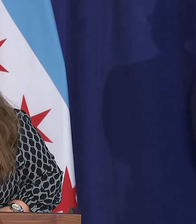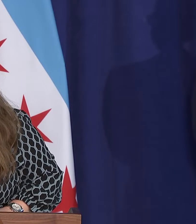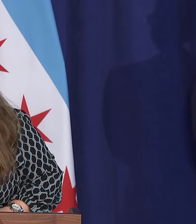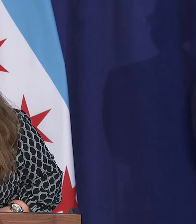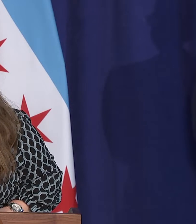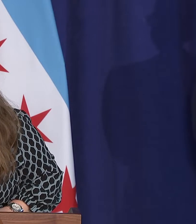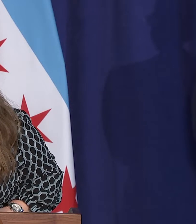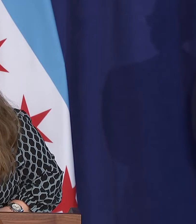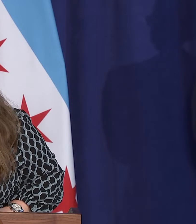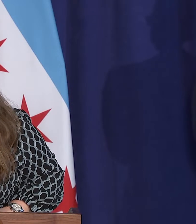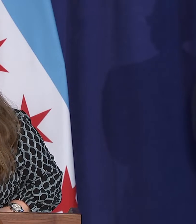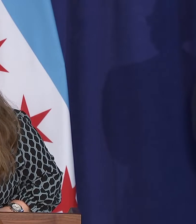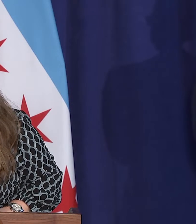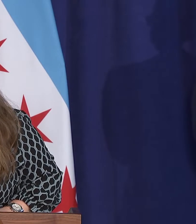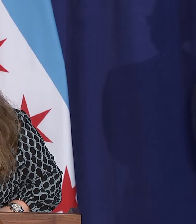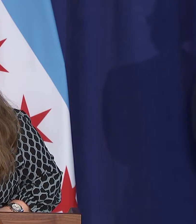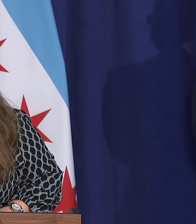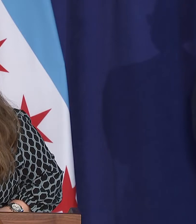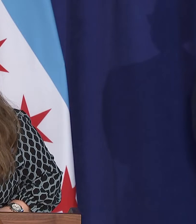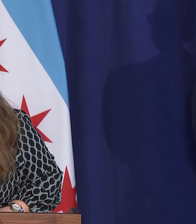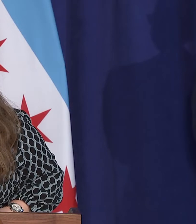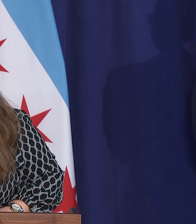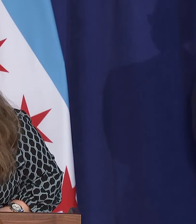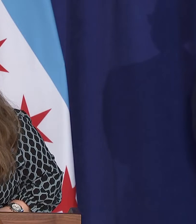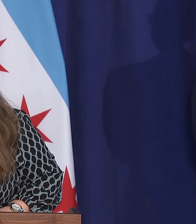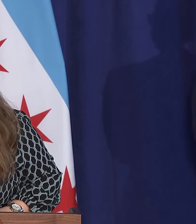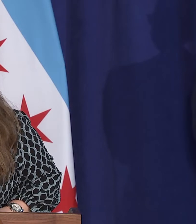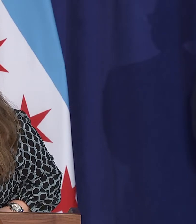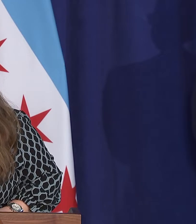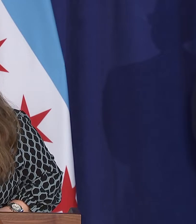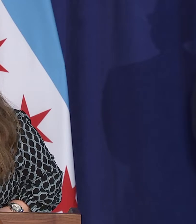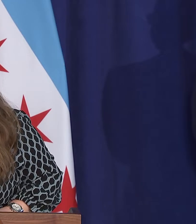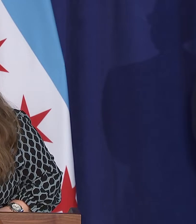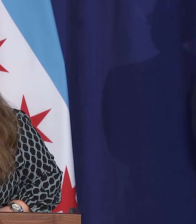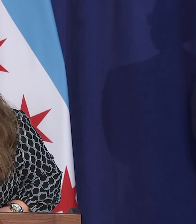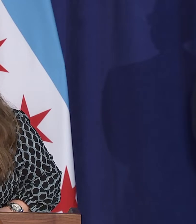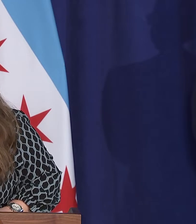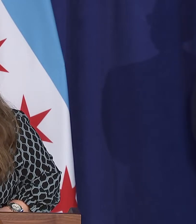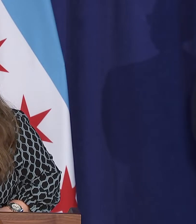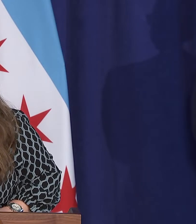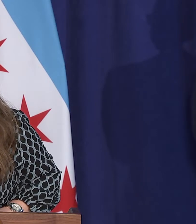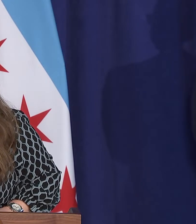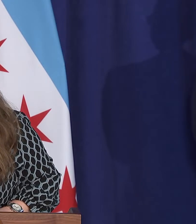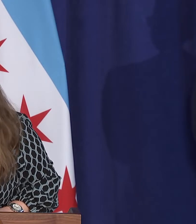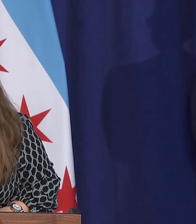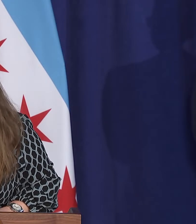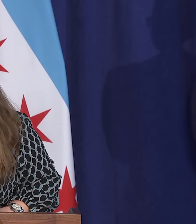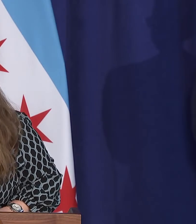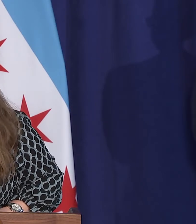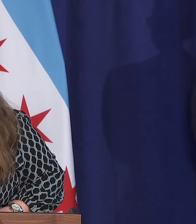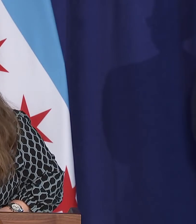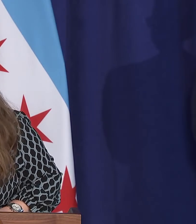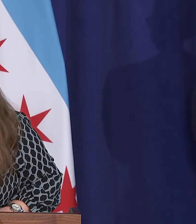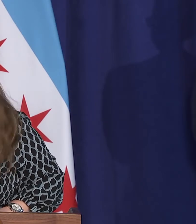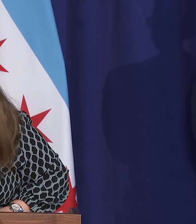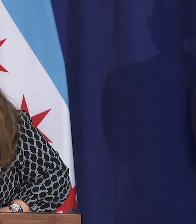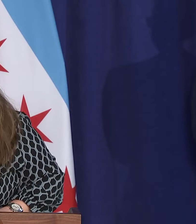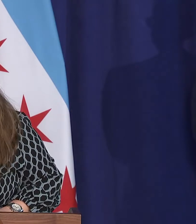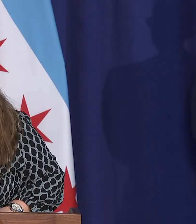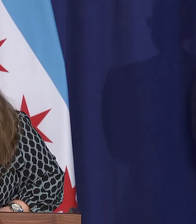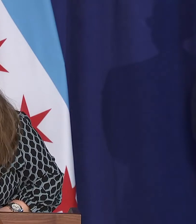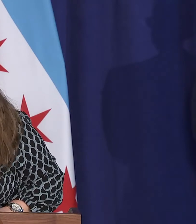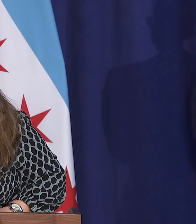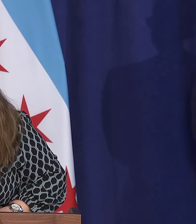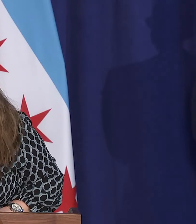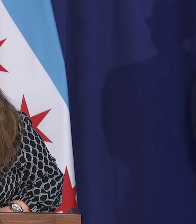en peligro o se lleve más vidas y siga prolongando nuestra angustia y nuestro regreso a la